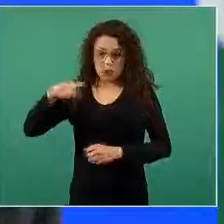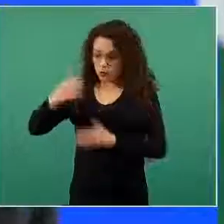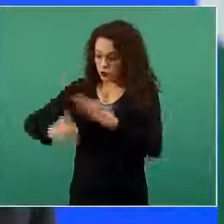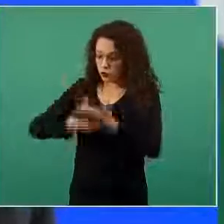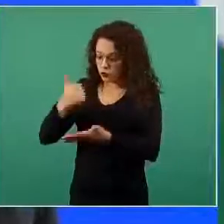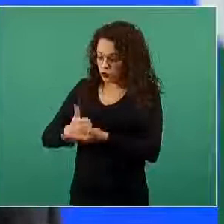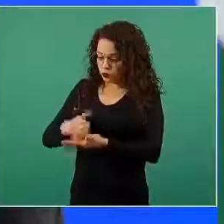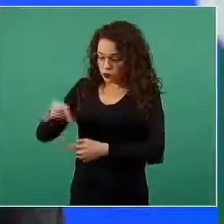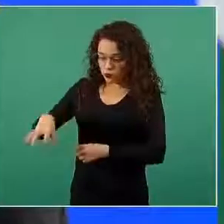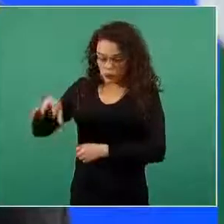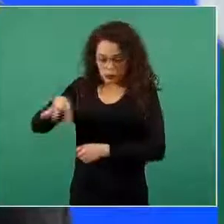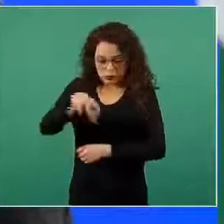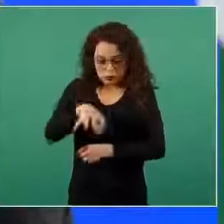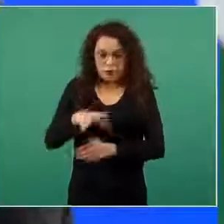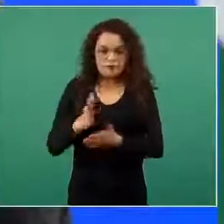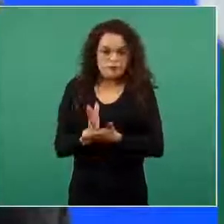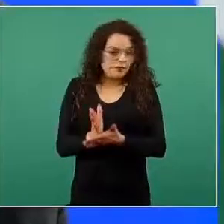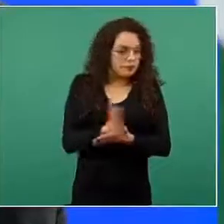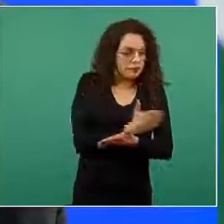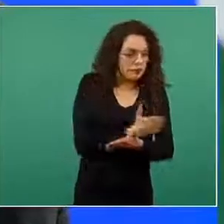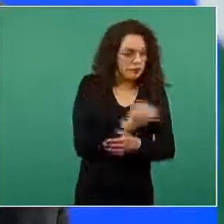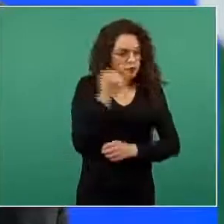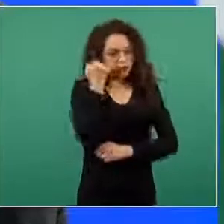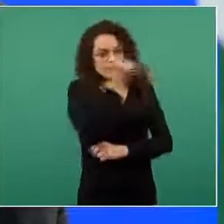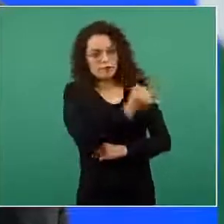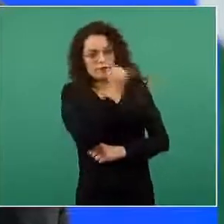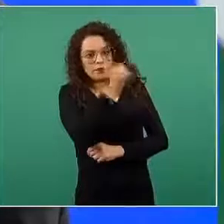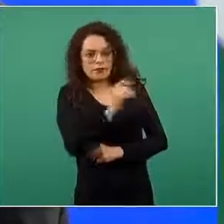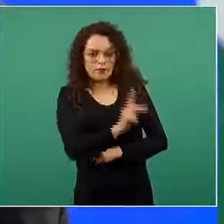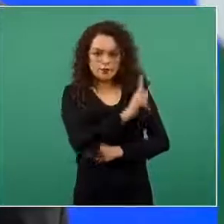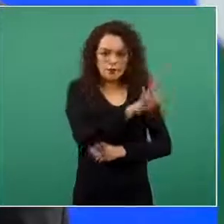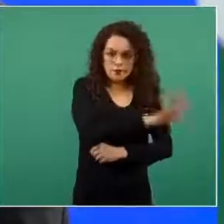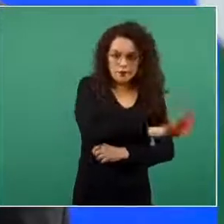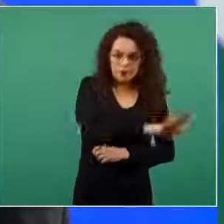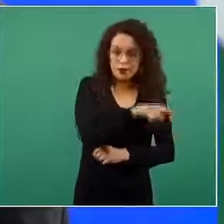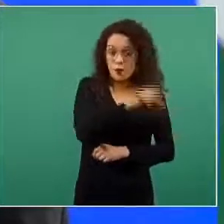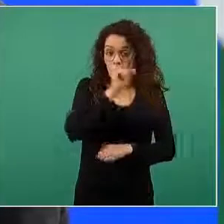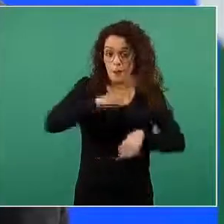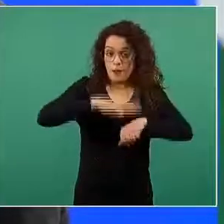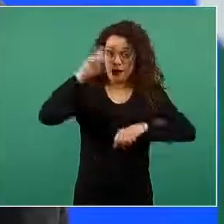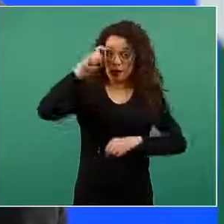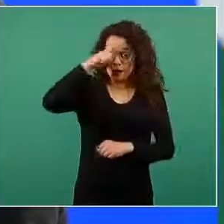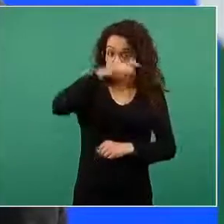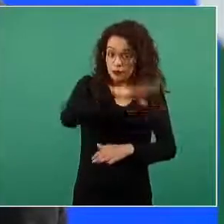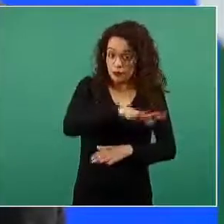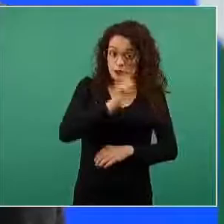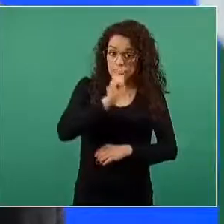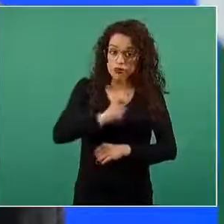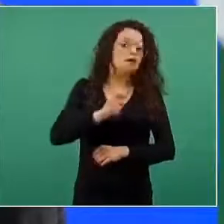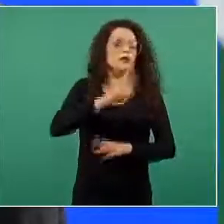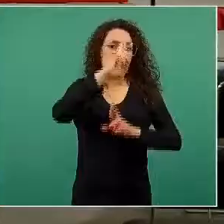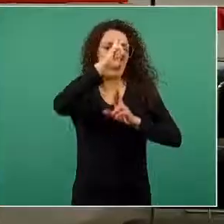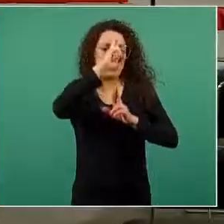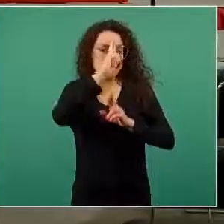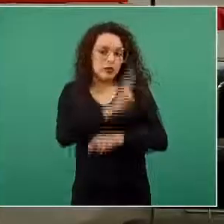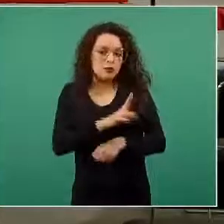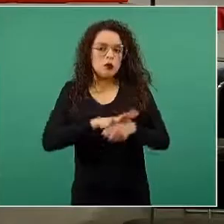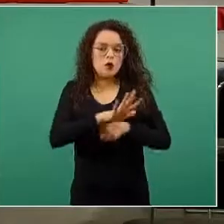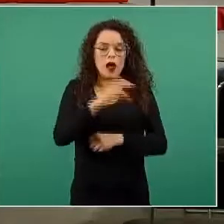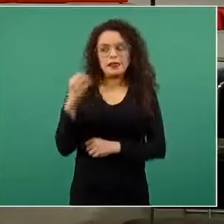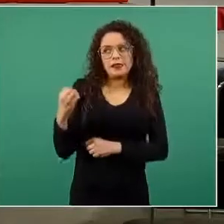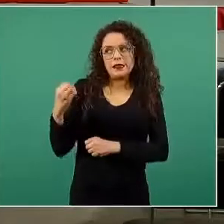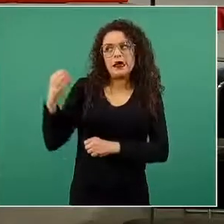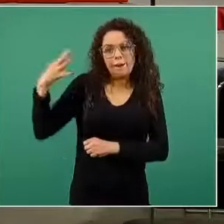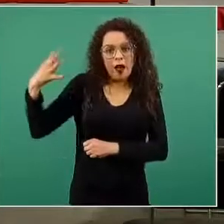las áreas rurales. En las áreas urbanas ha sido un poquito más complicado este respeto del semáforo. Entendemos